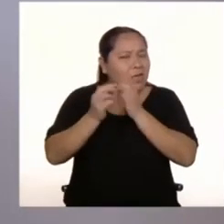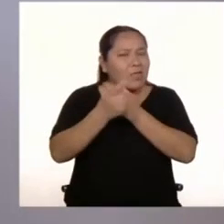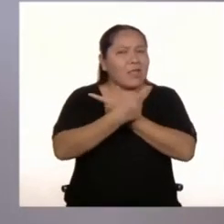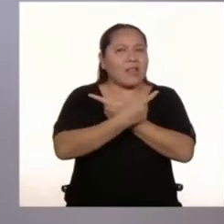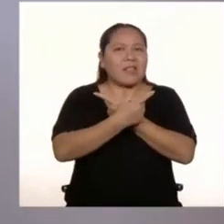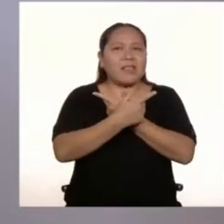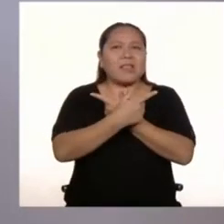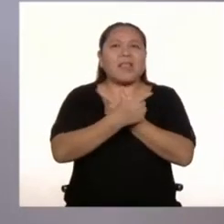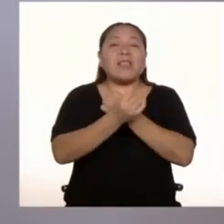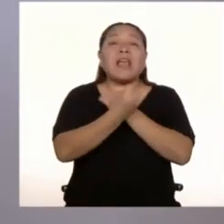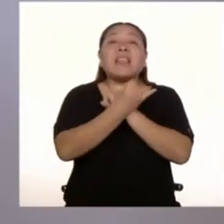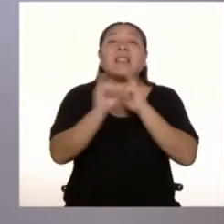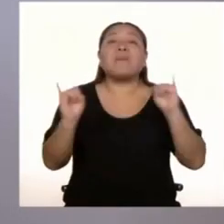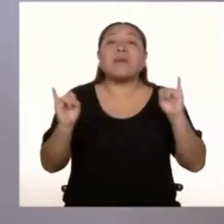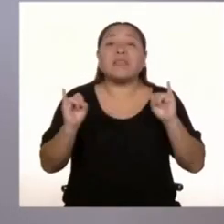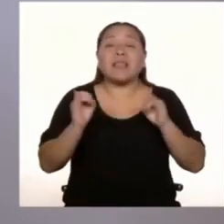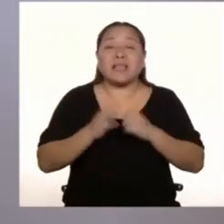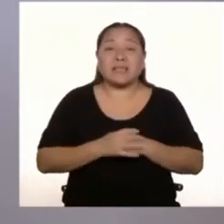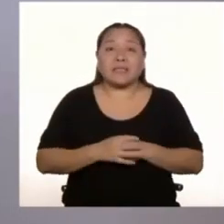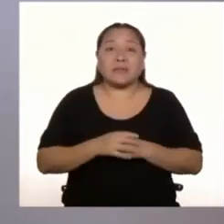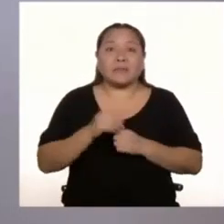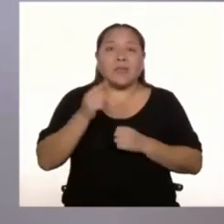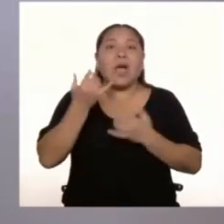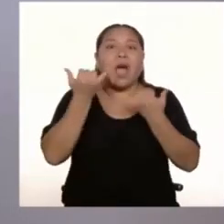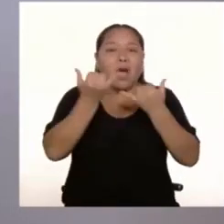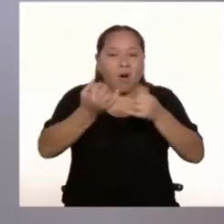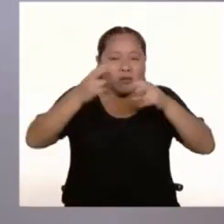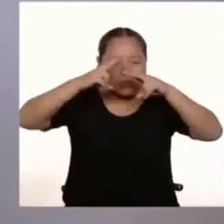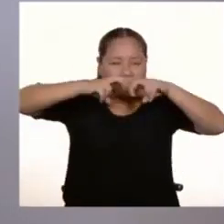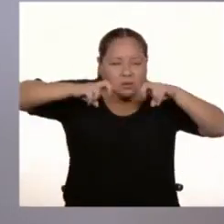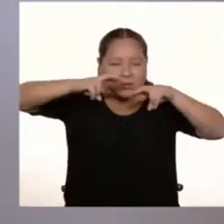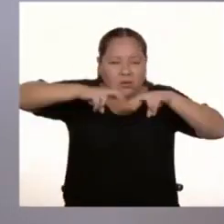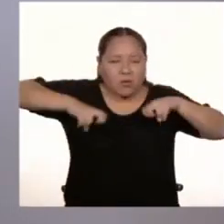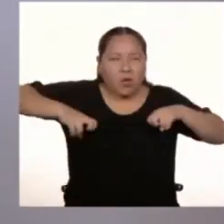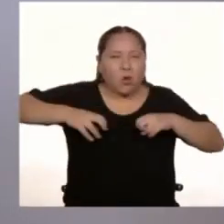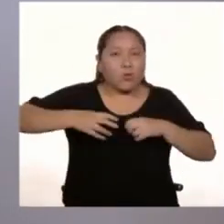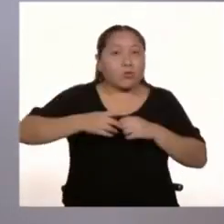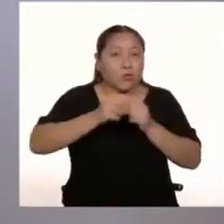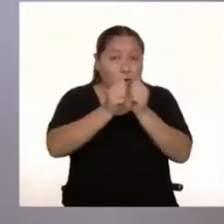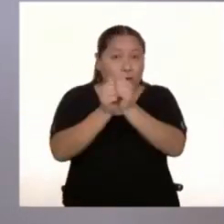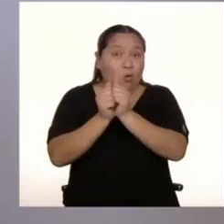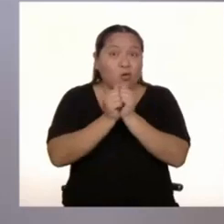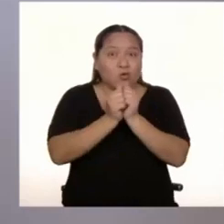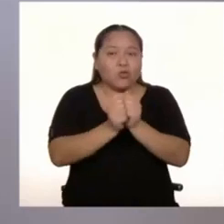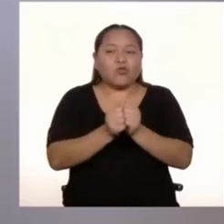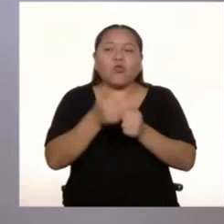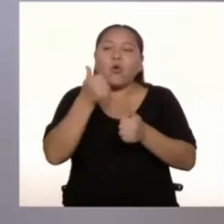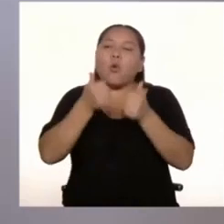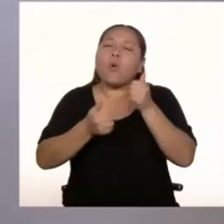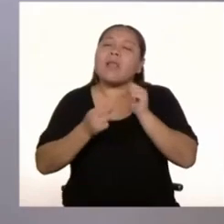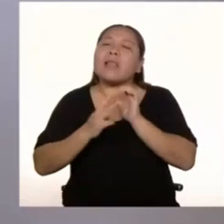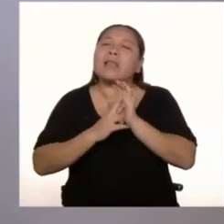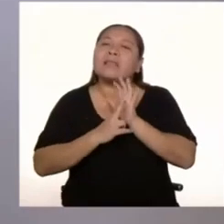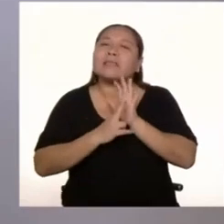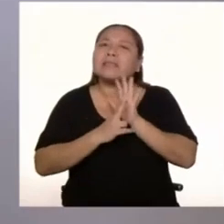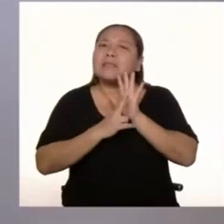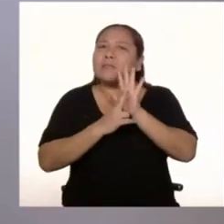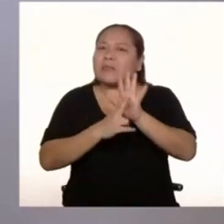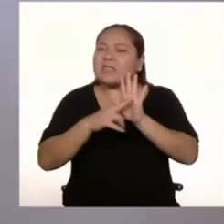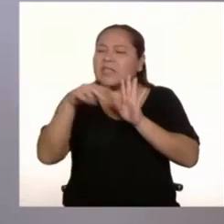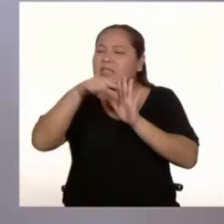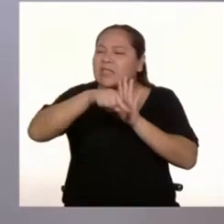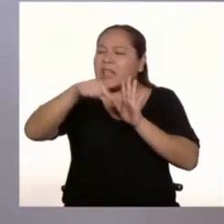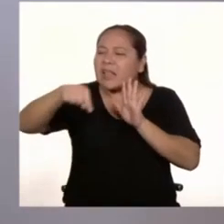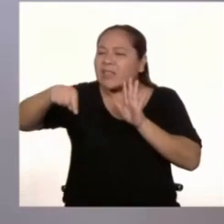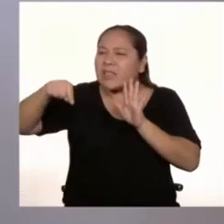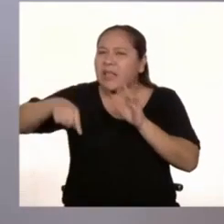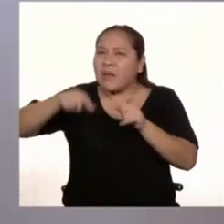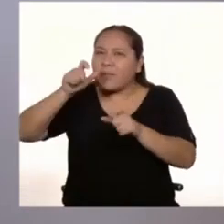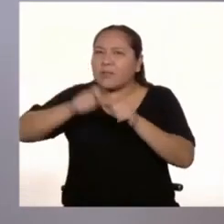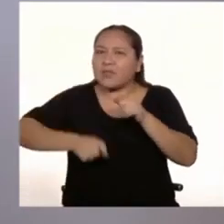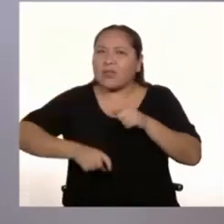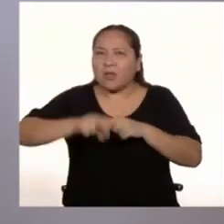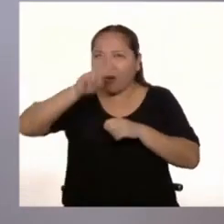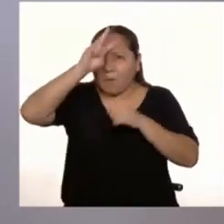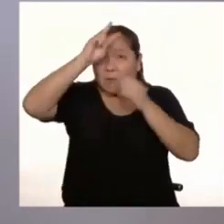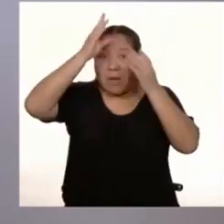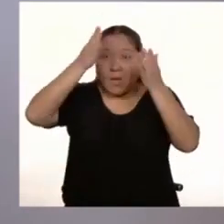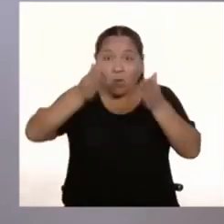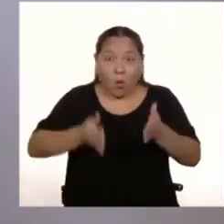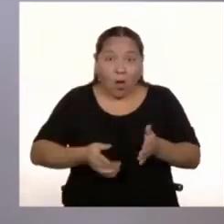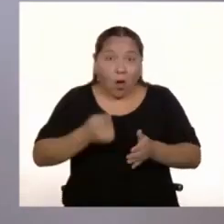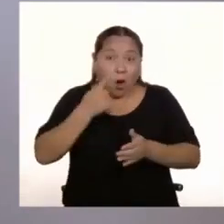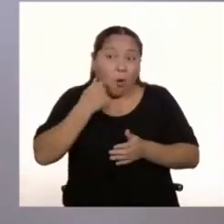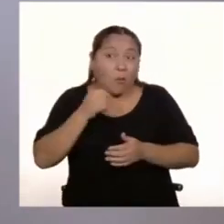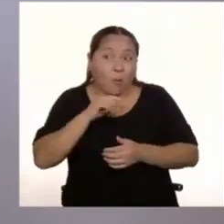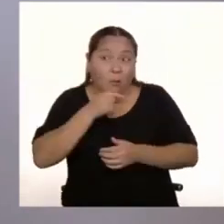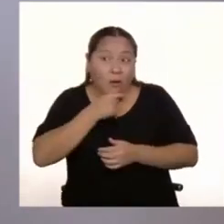hoy analizaremos juntos el rol de los peruanos, peruanas y extranjeros en la lucha por conseguir nuestra